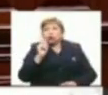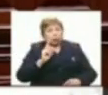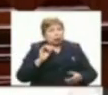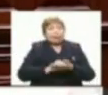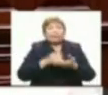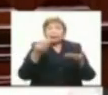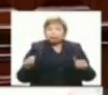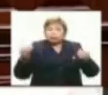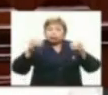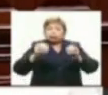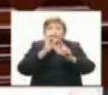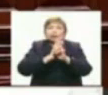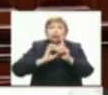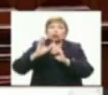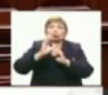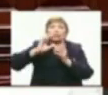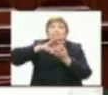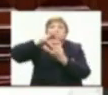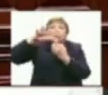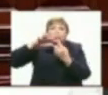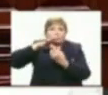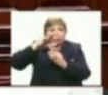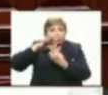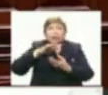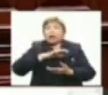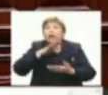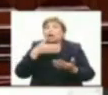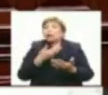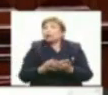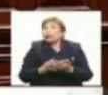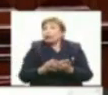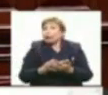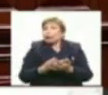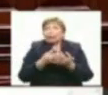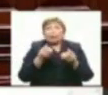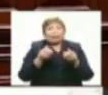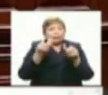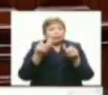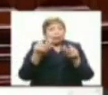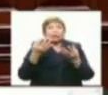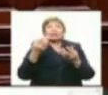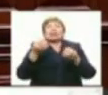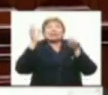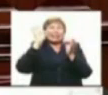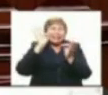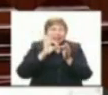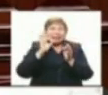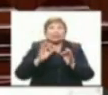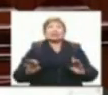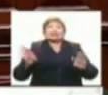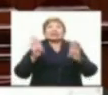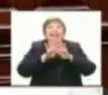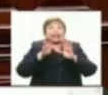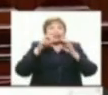y preservar la cultura y el medio ambiente. Toda intervención debe cuantificar certeramente el cierre de